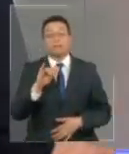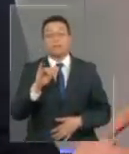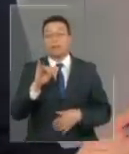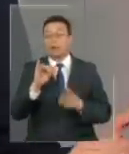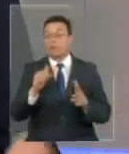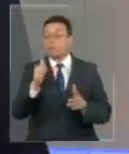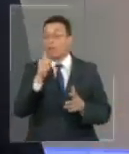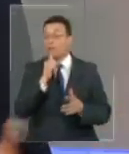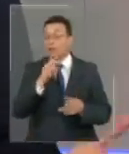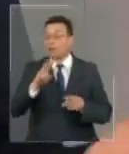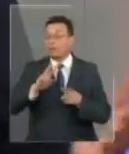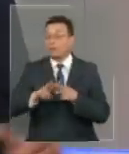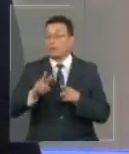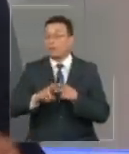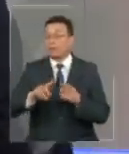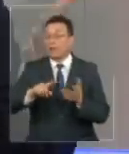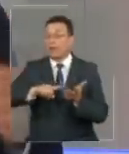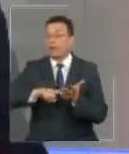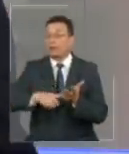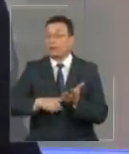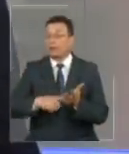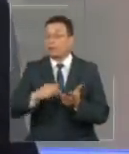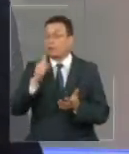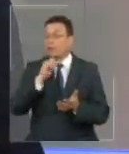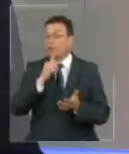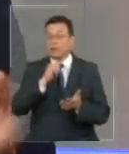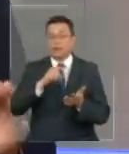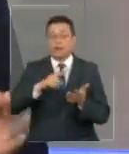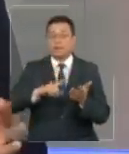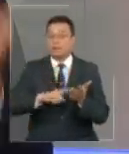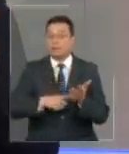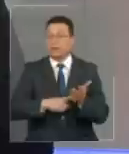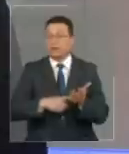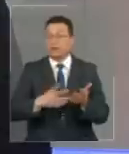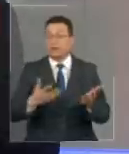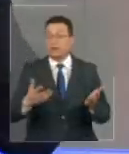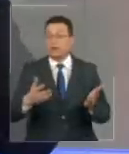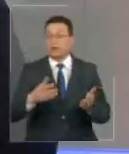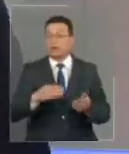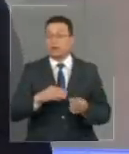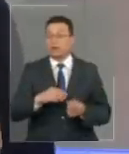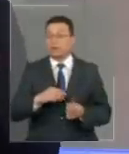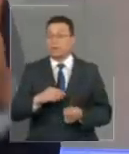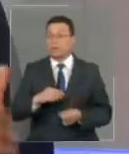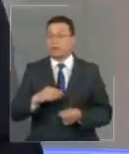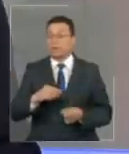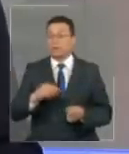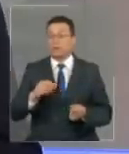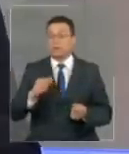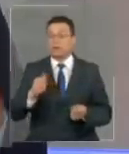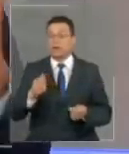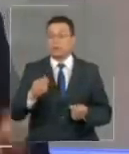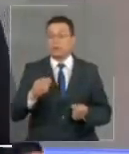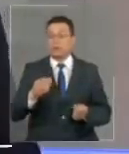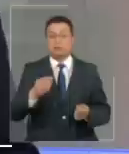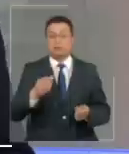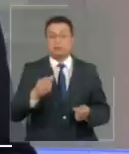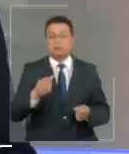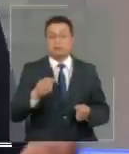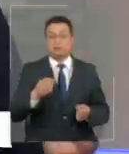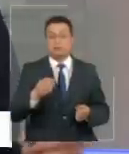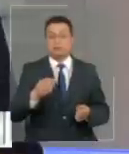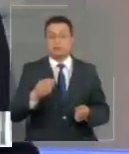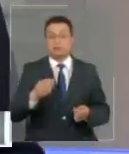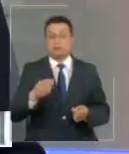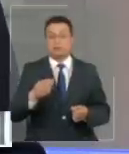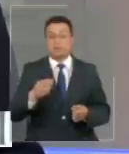Y por supuesto he tenido minutos de ir y de venir, pero ahí estaba en una celebración invitado por un amigo entrañable de toda la vida, y él me invitó a